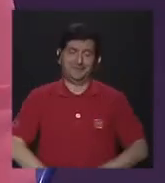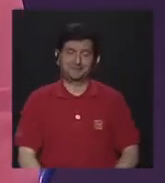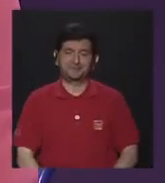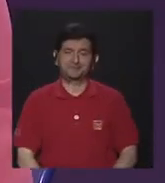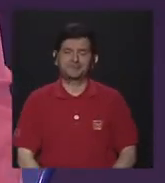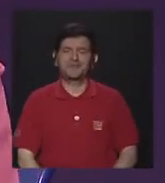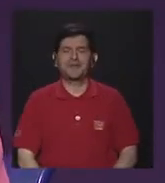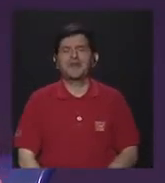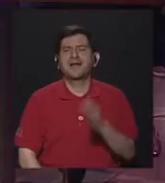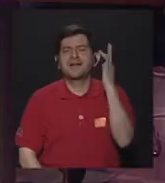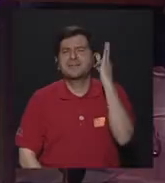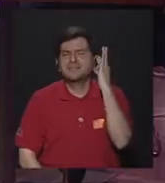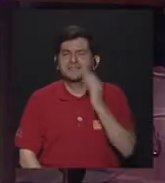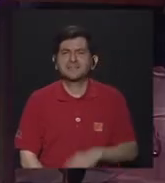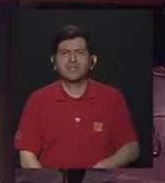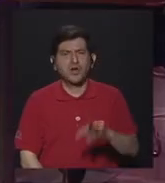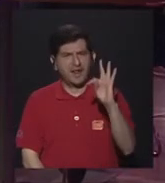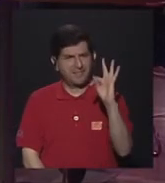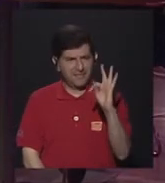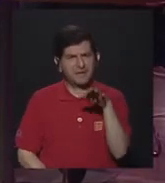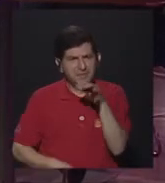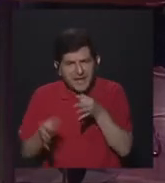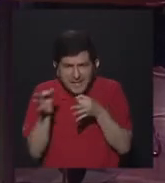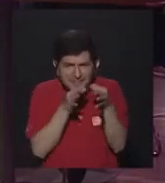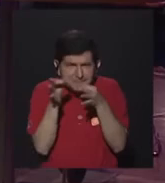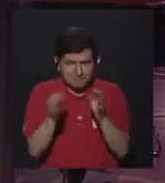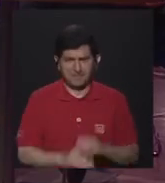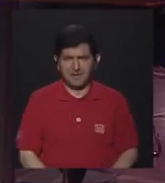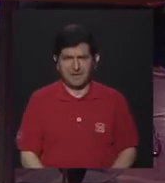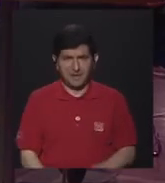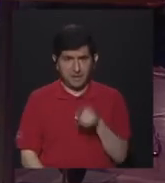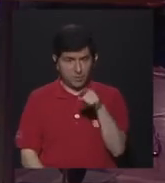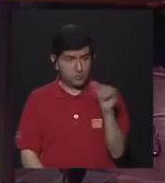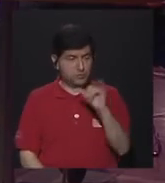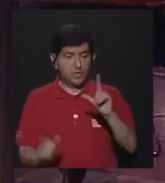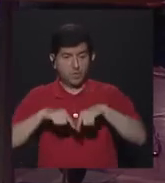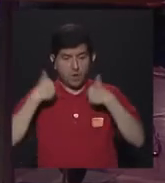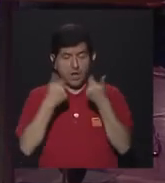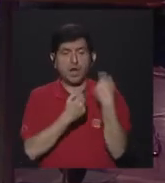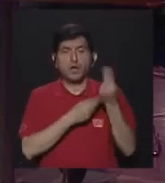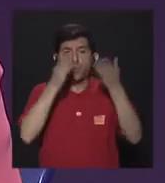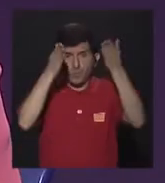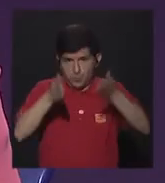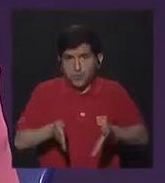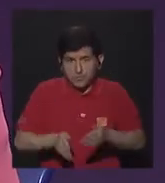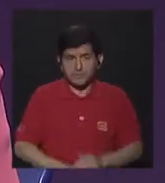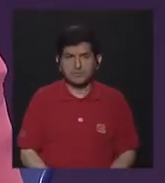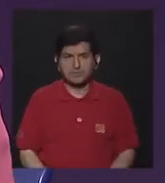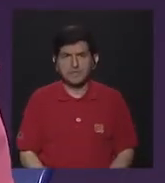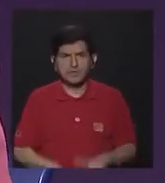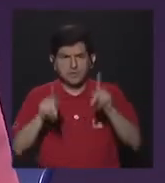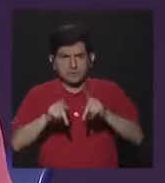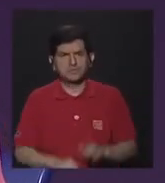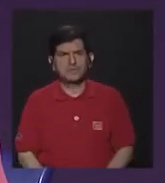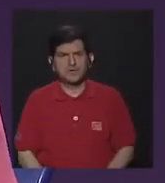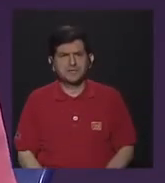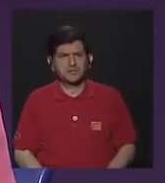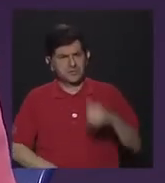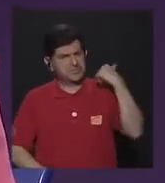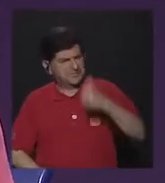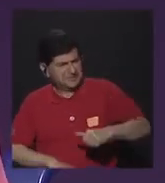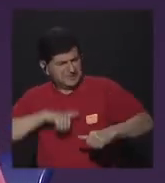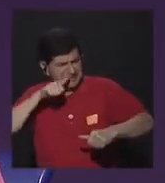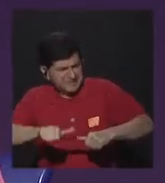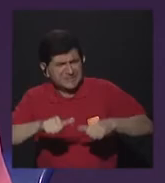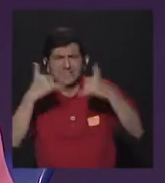alma cuéntenos por qué usted ha sido junto con un grupo de vecinas y vecinos quienes han movido toda esta lucha